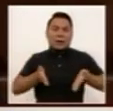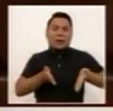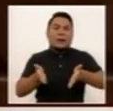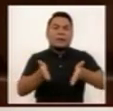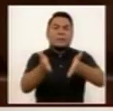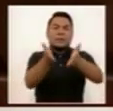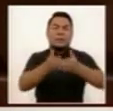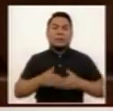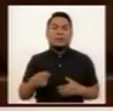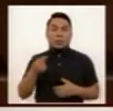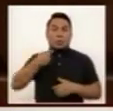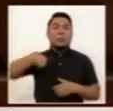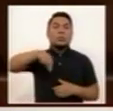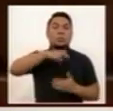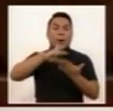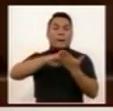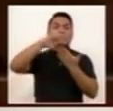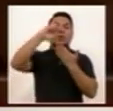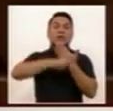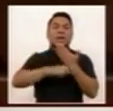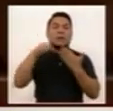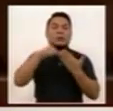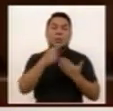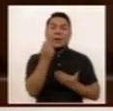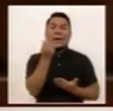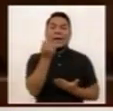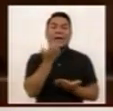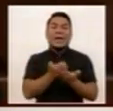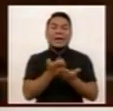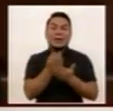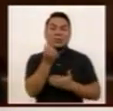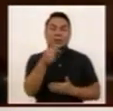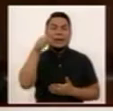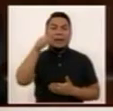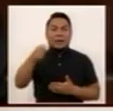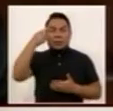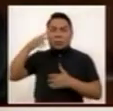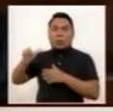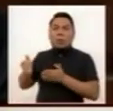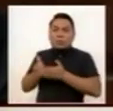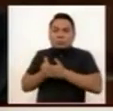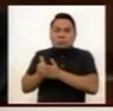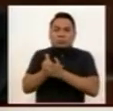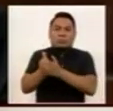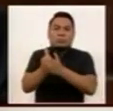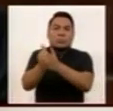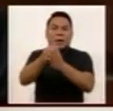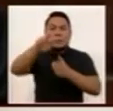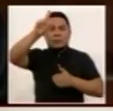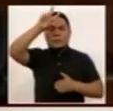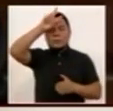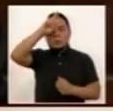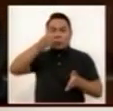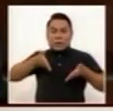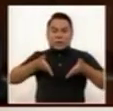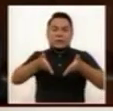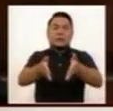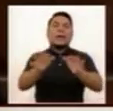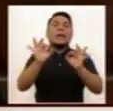Nuestro proyecto en lo económico es conducir al Perú por la senda de la credibilidad